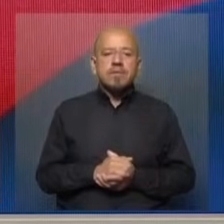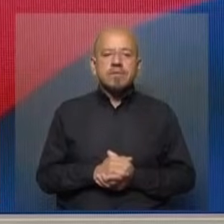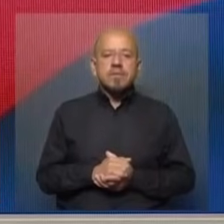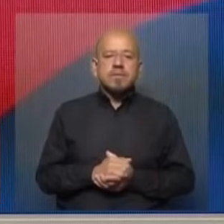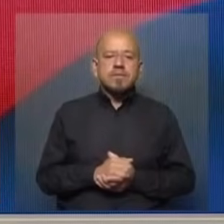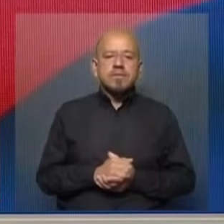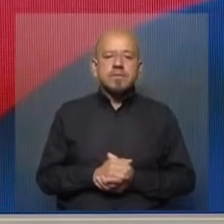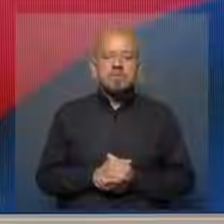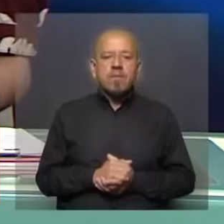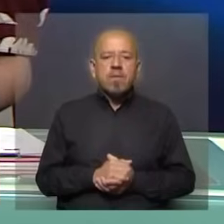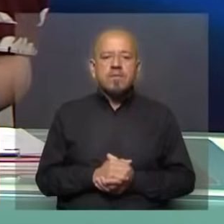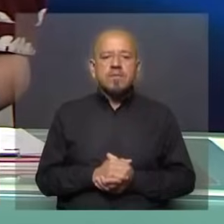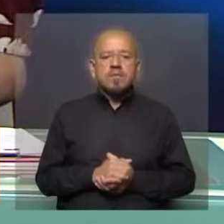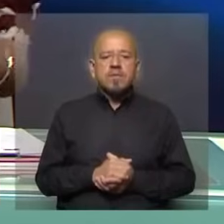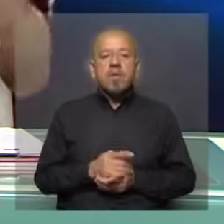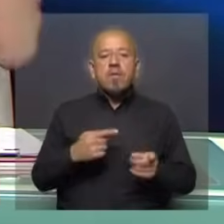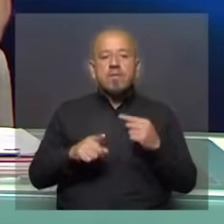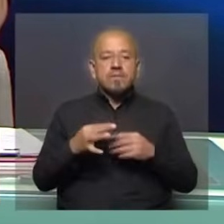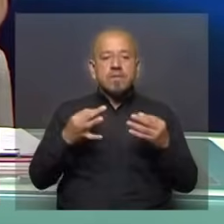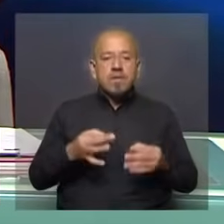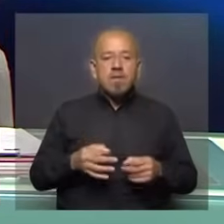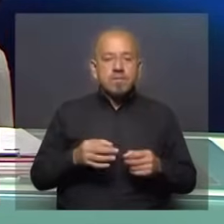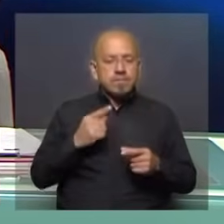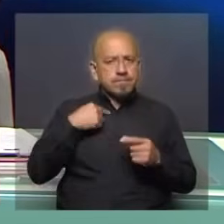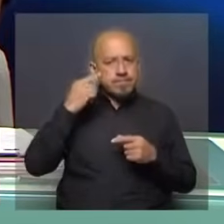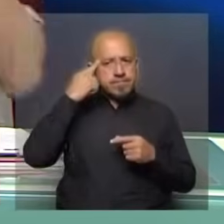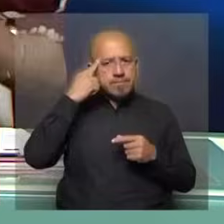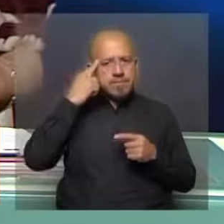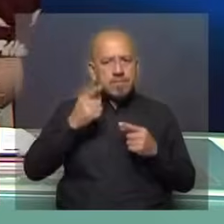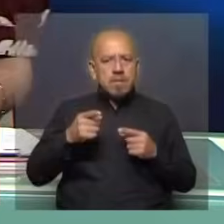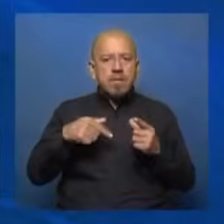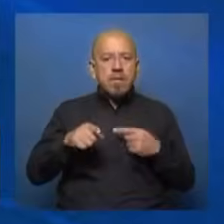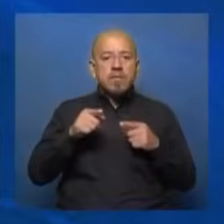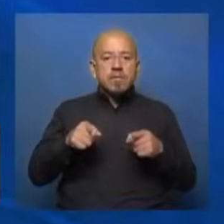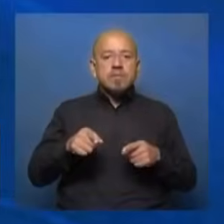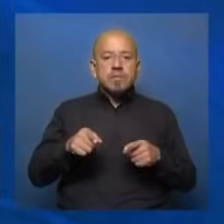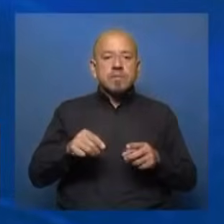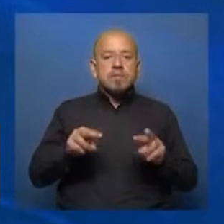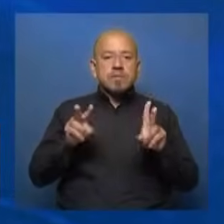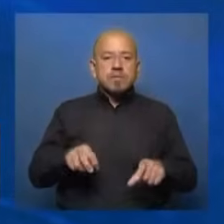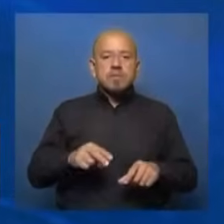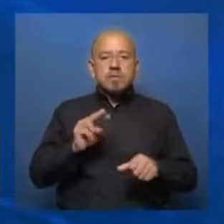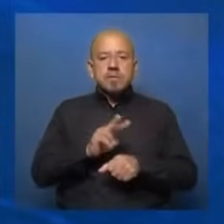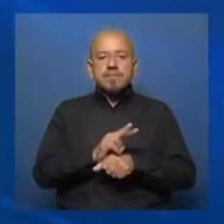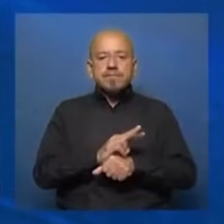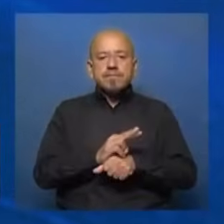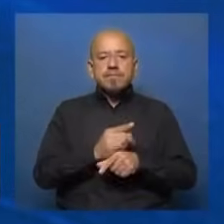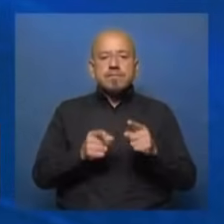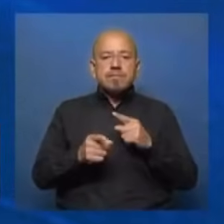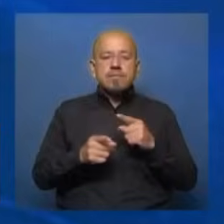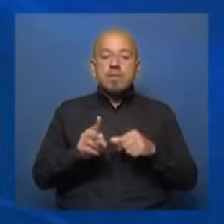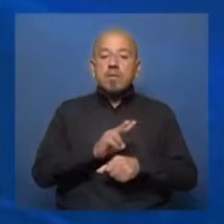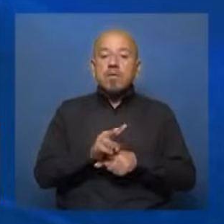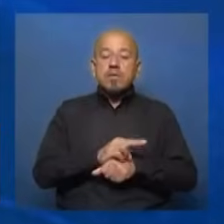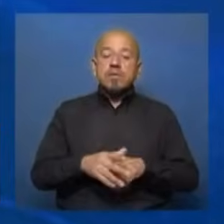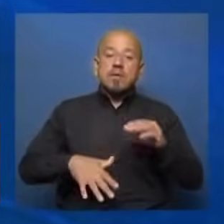elecciones. Claro, no, porque sinceramente la escuchaba y pensaba, claro, con este tipo de temas de control y de intensificar el control